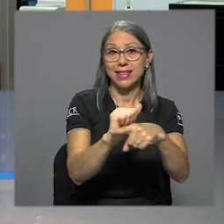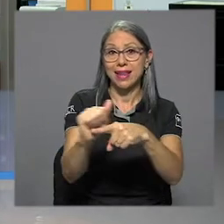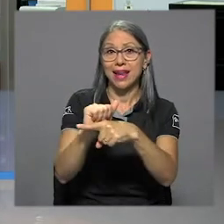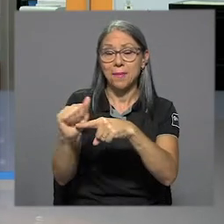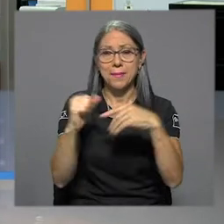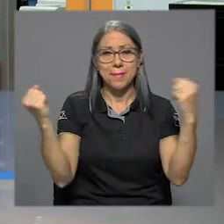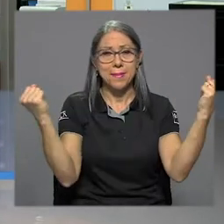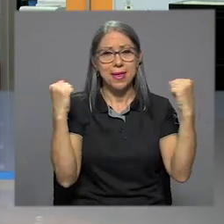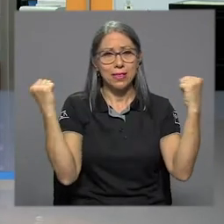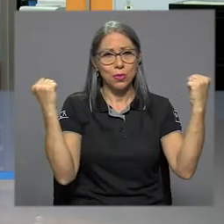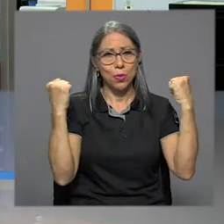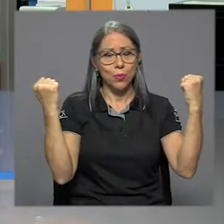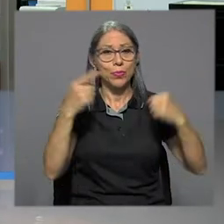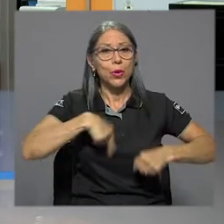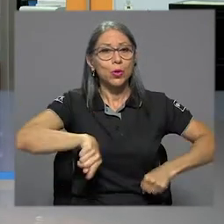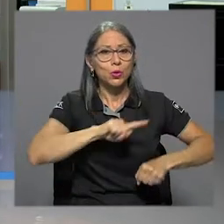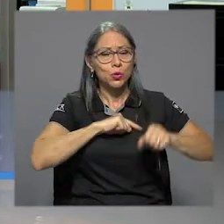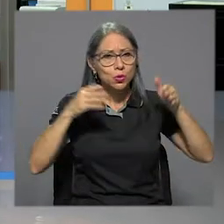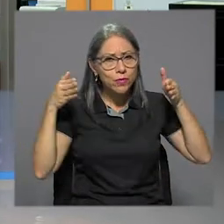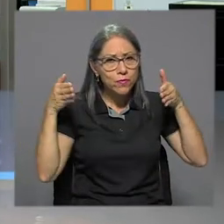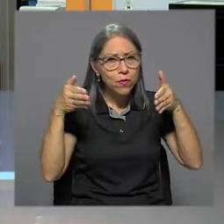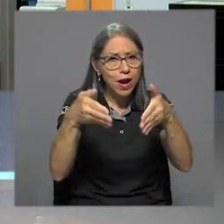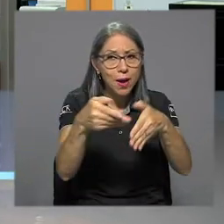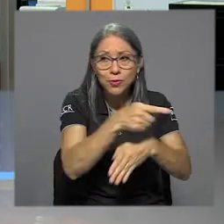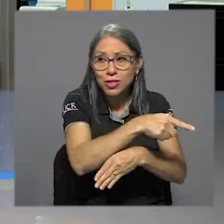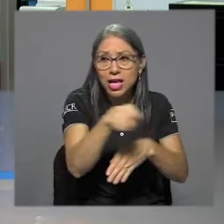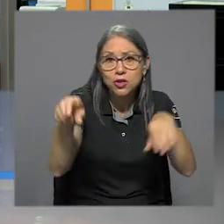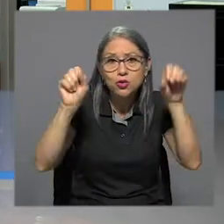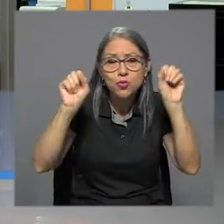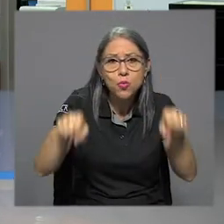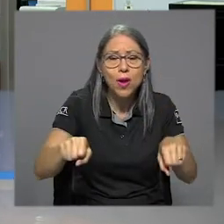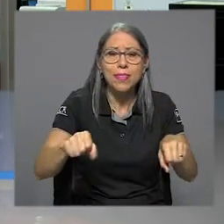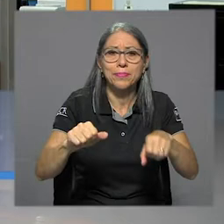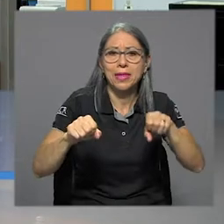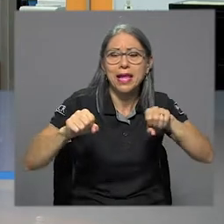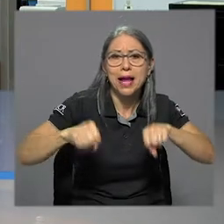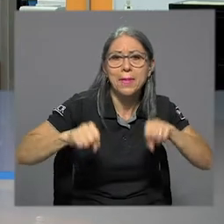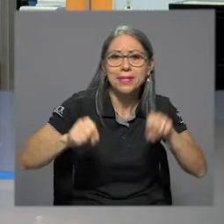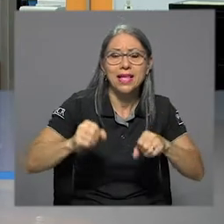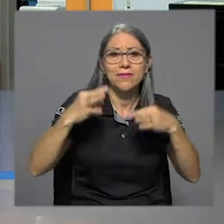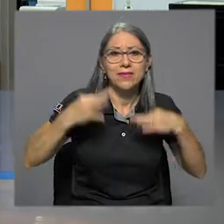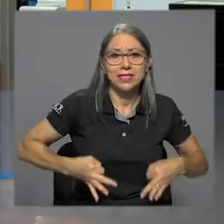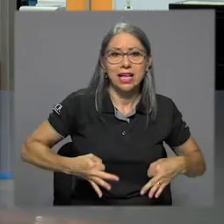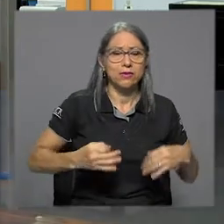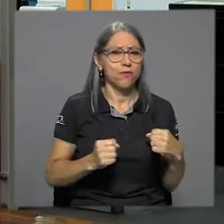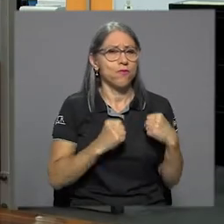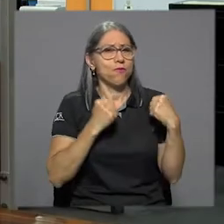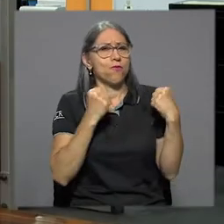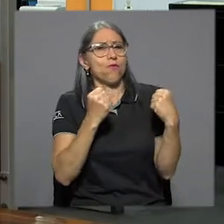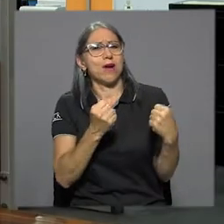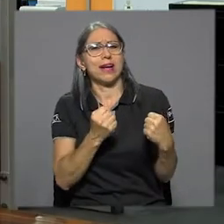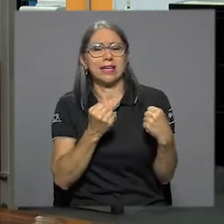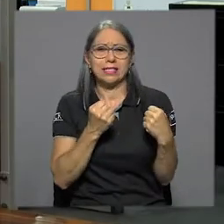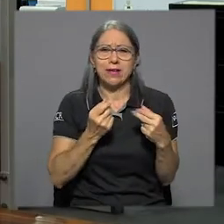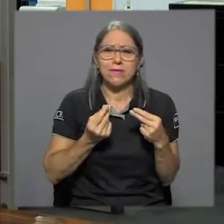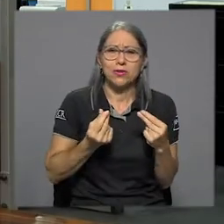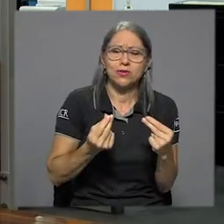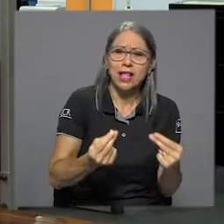enfocamos a que el estudiante pueda desarrollar sus capacidades físicas, fuerza, resistencia, velocidad y